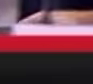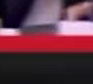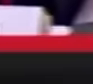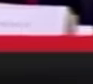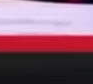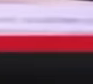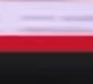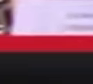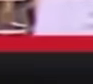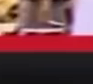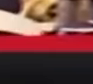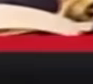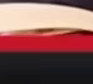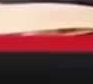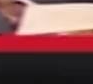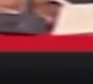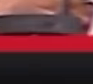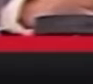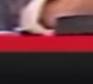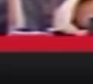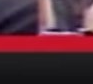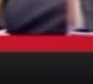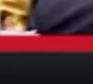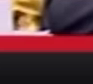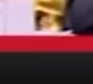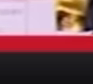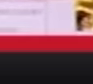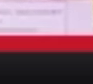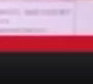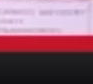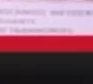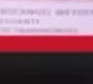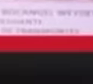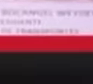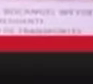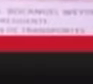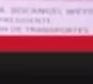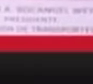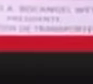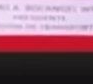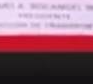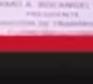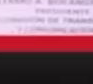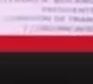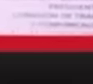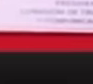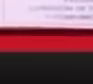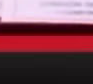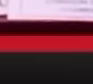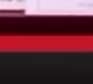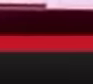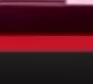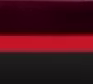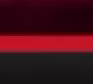Gracias, señor Salaverry. Con su venia, señor presidente, va a contestar el